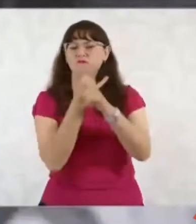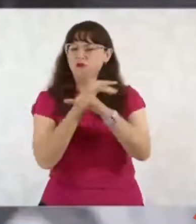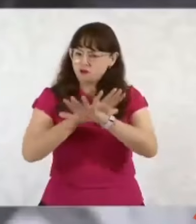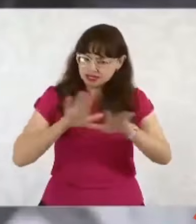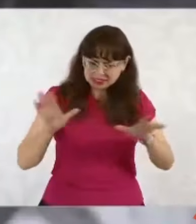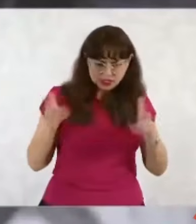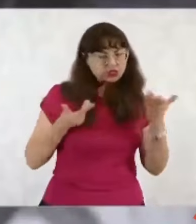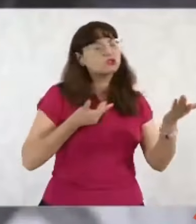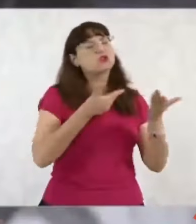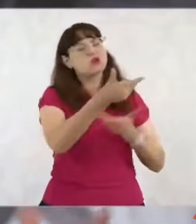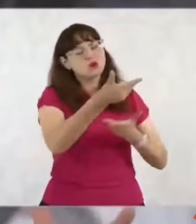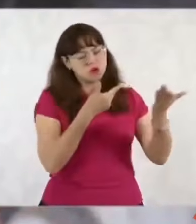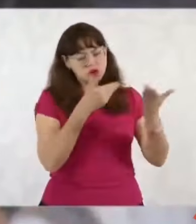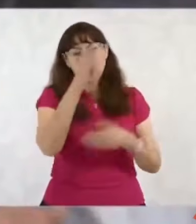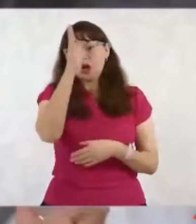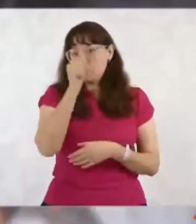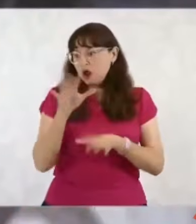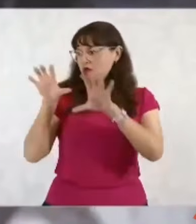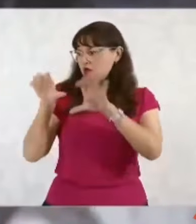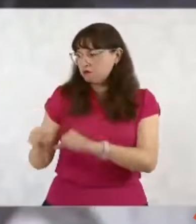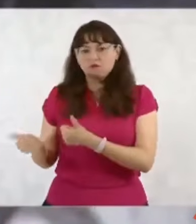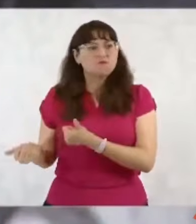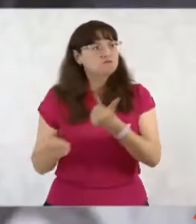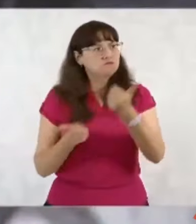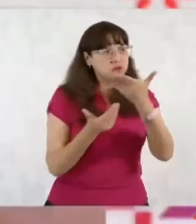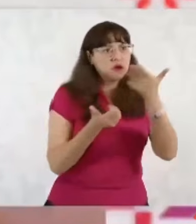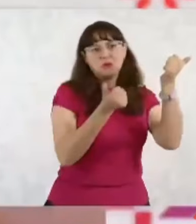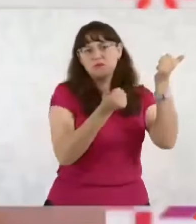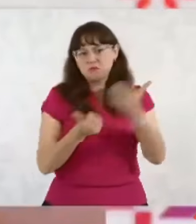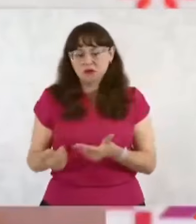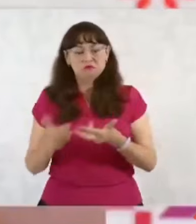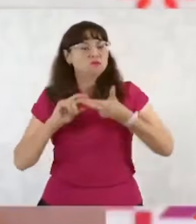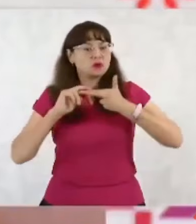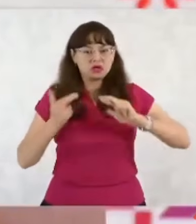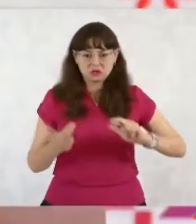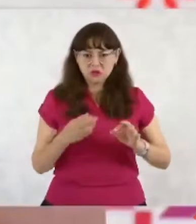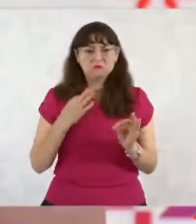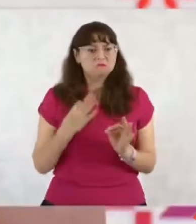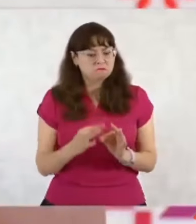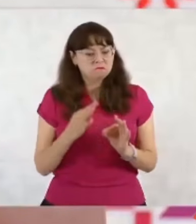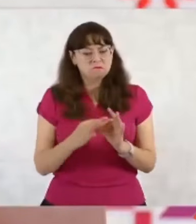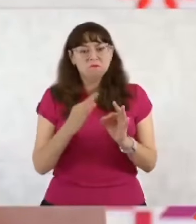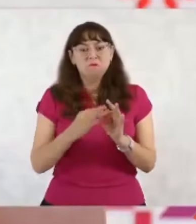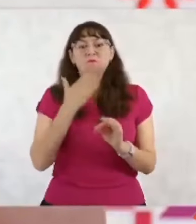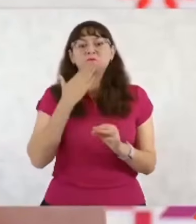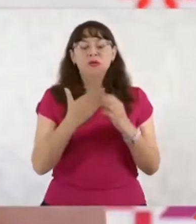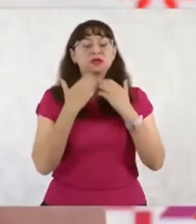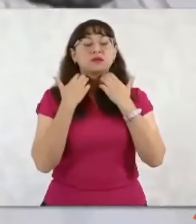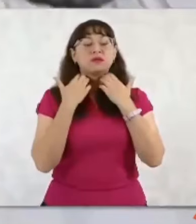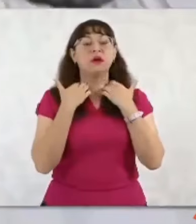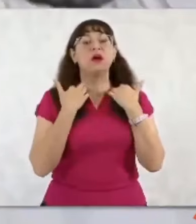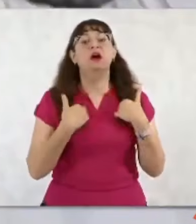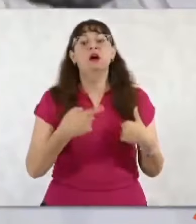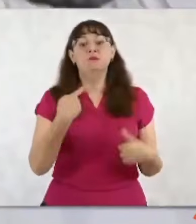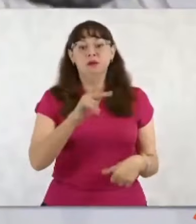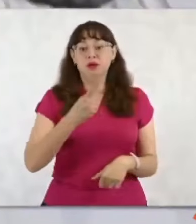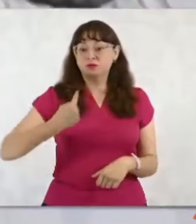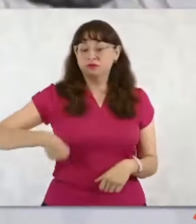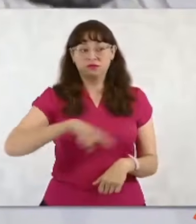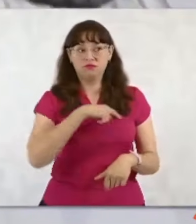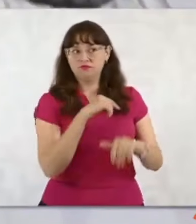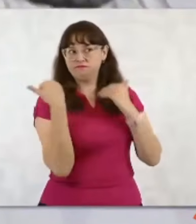dan, que en general es muy buena la relación, porque nosotros hemos puesto un límite. ¿Qué límite? La soberanía.